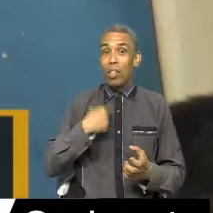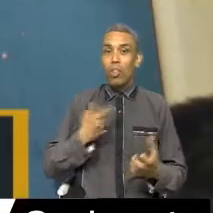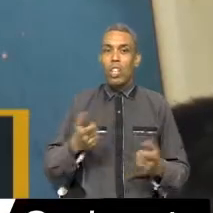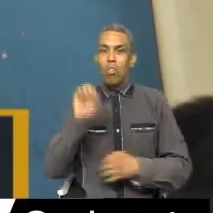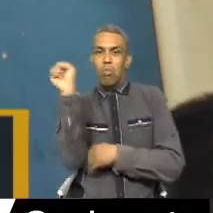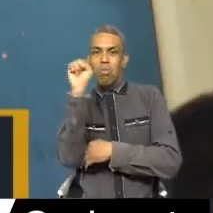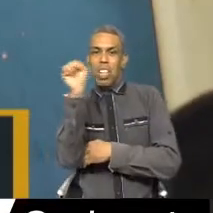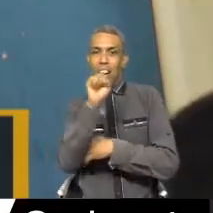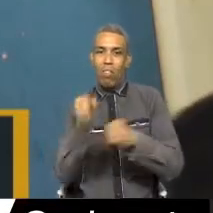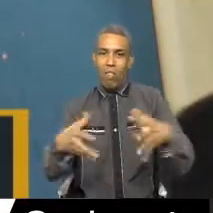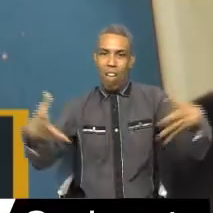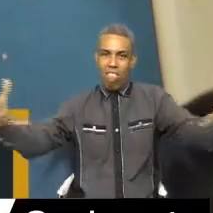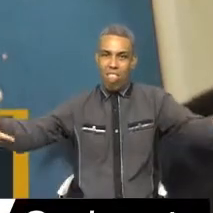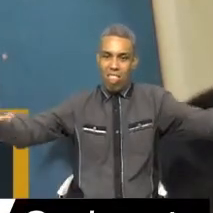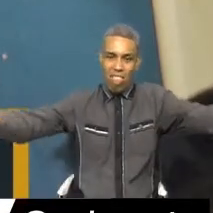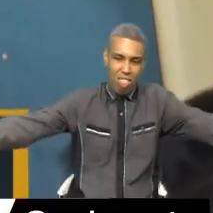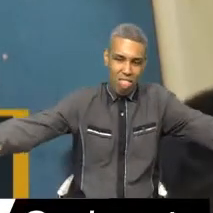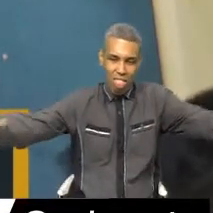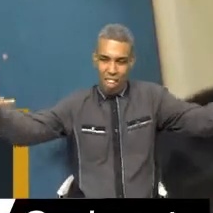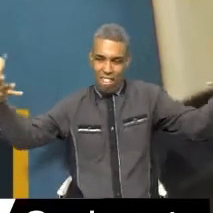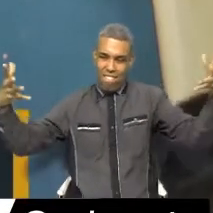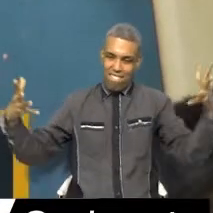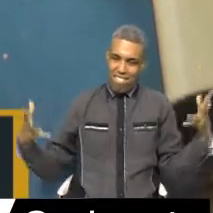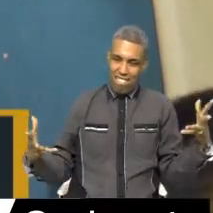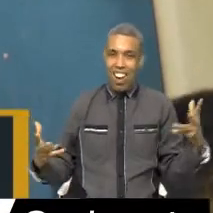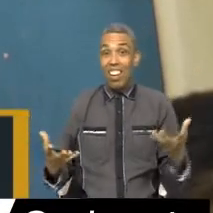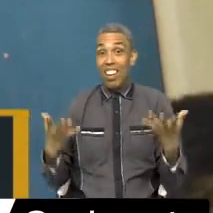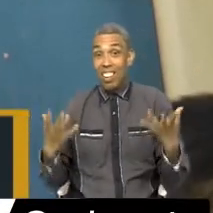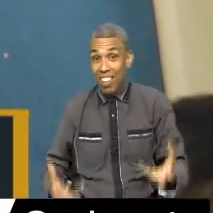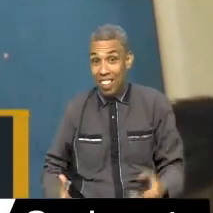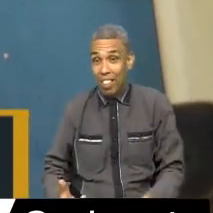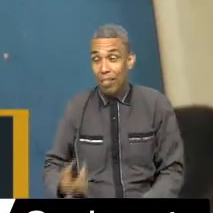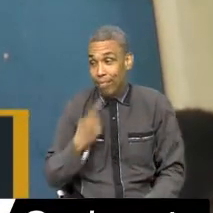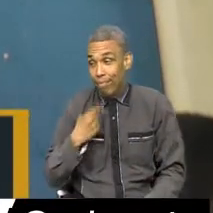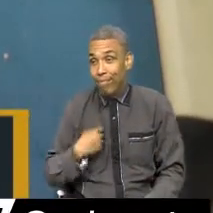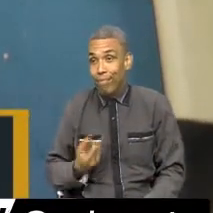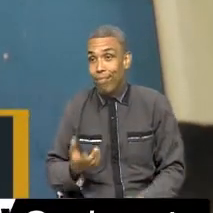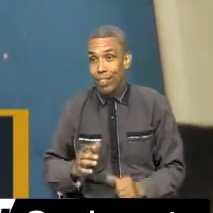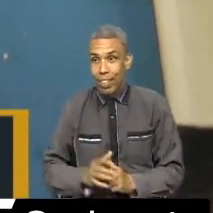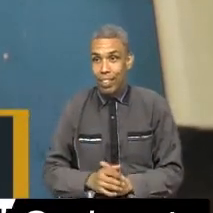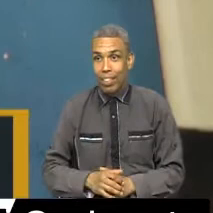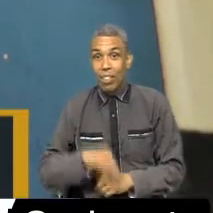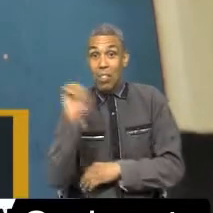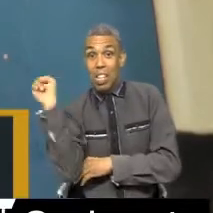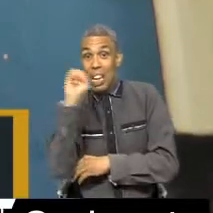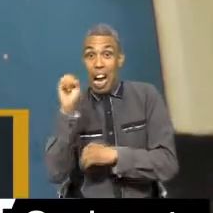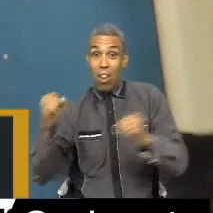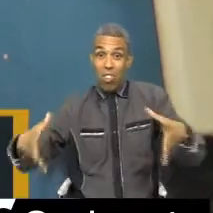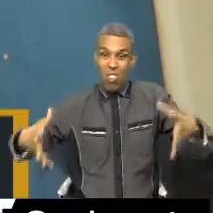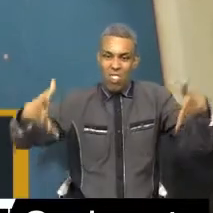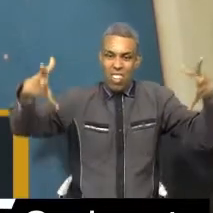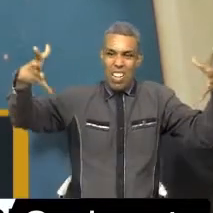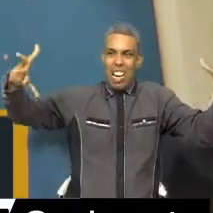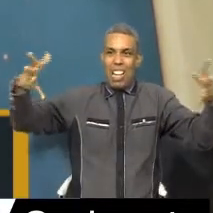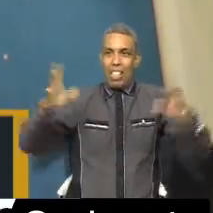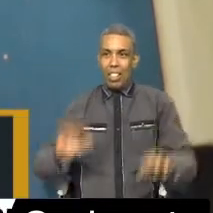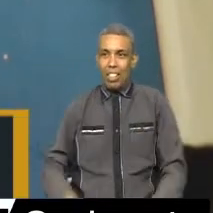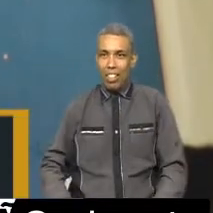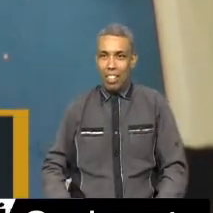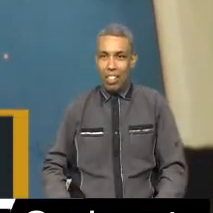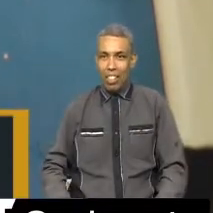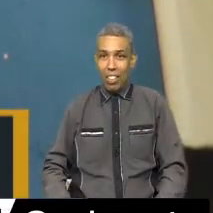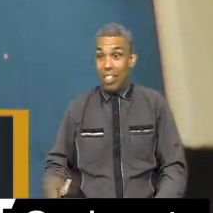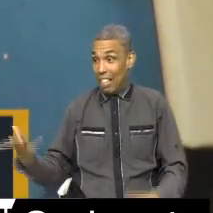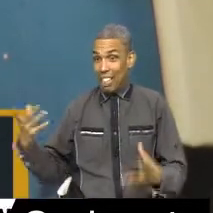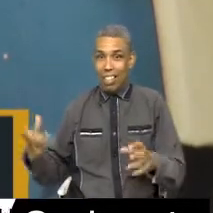ayudarme a cumplir el sueño a Brian de su carro grande. Era un carro grande, no sé si será un carro para empujar